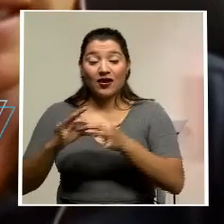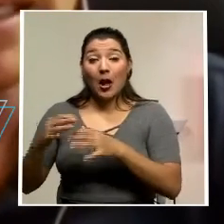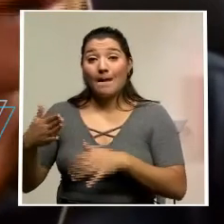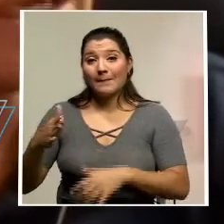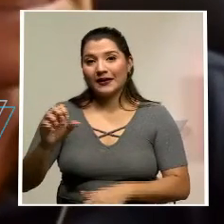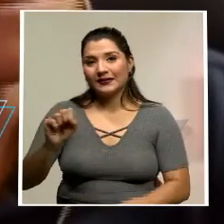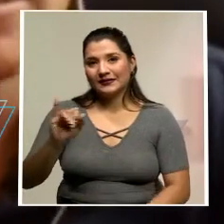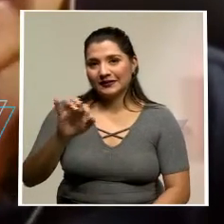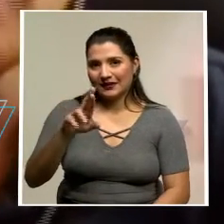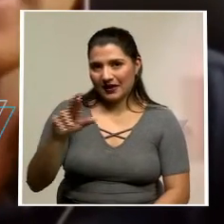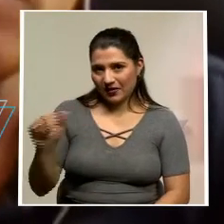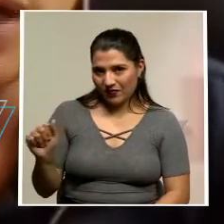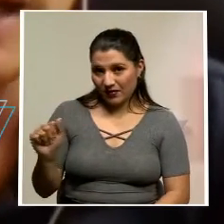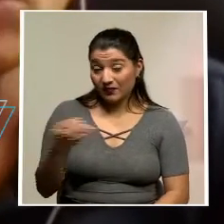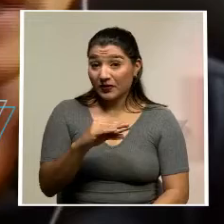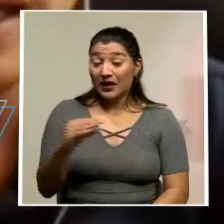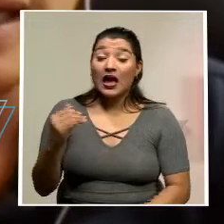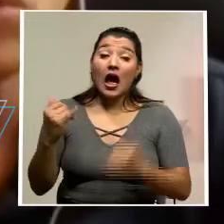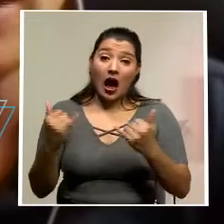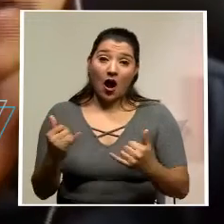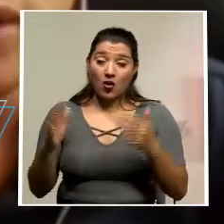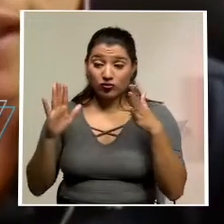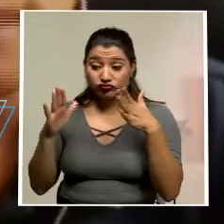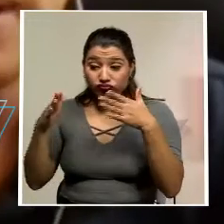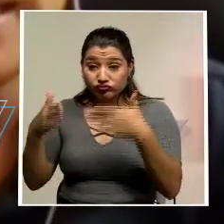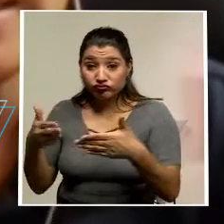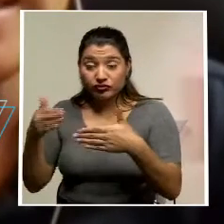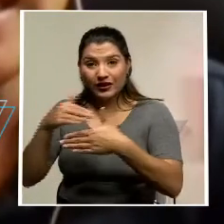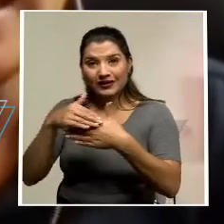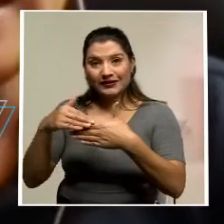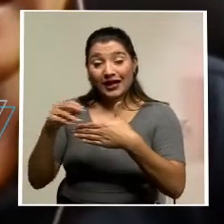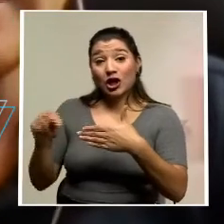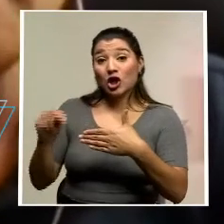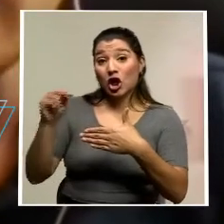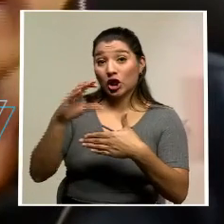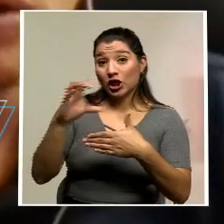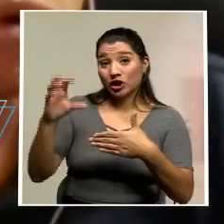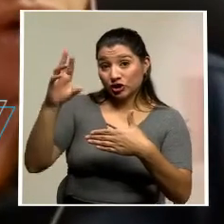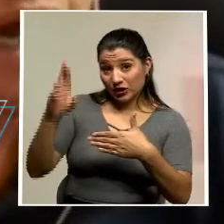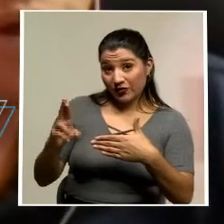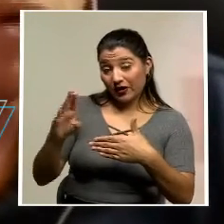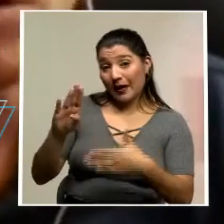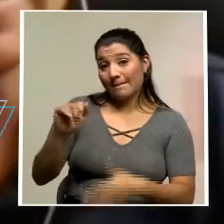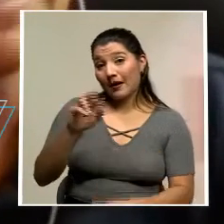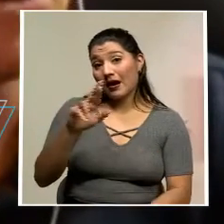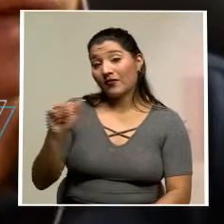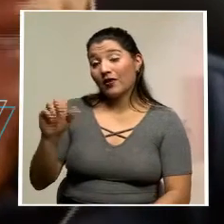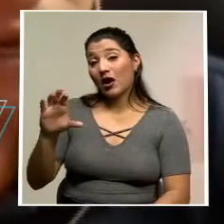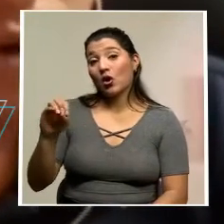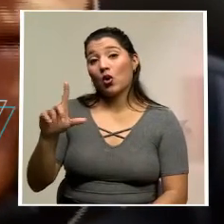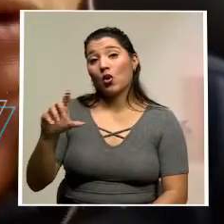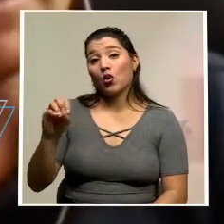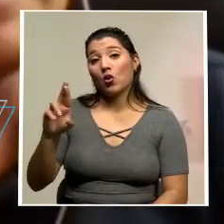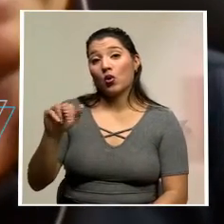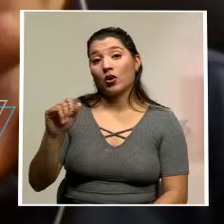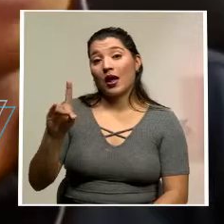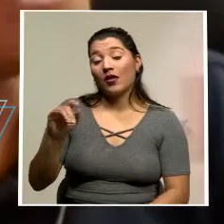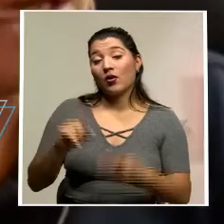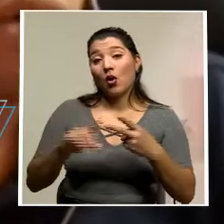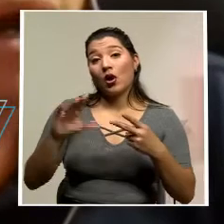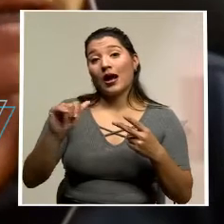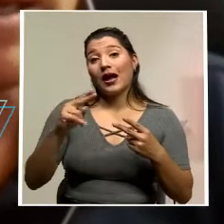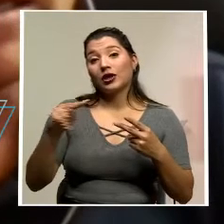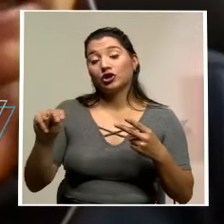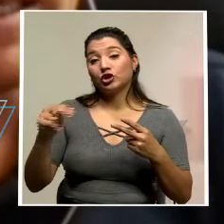país. Y ahorita nos estamos enfocando en la zona norte del país, Barra del Colorado, Caño Negro, el río